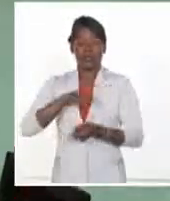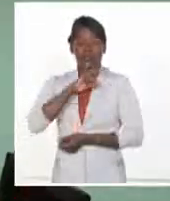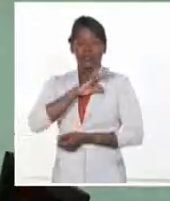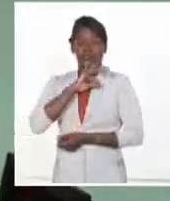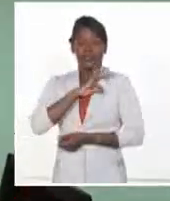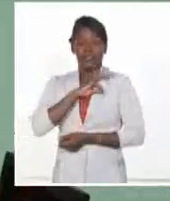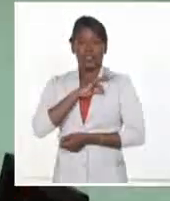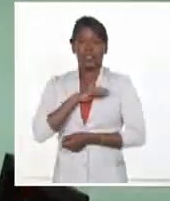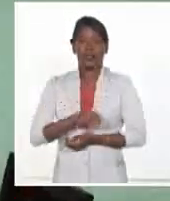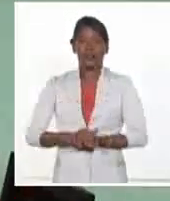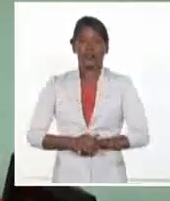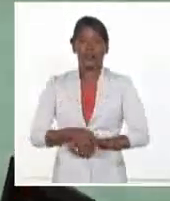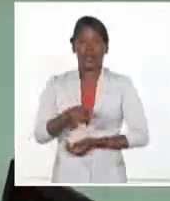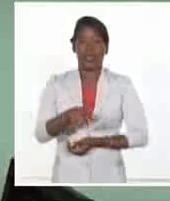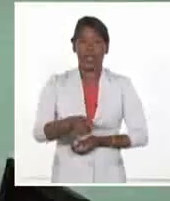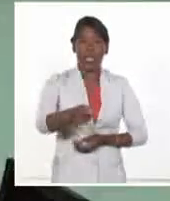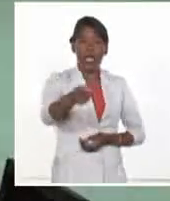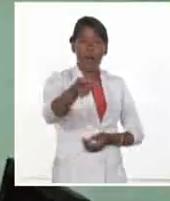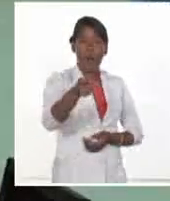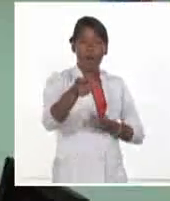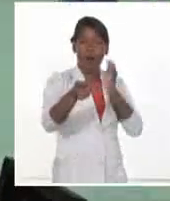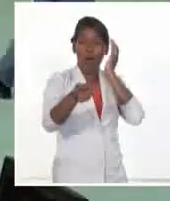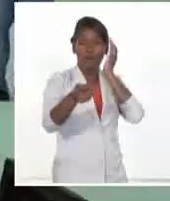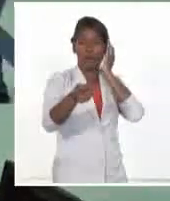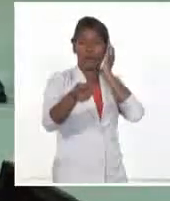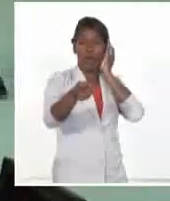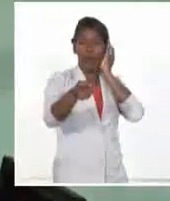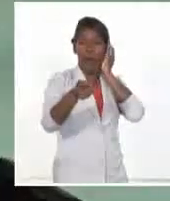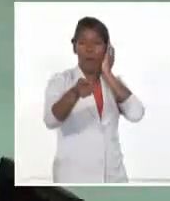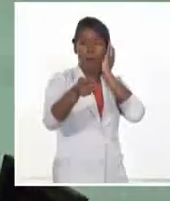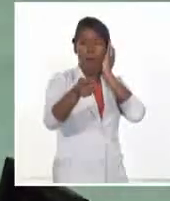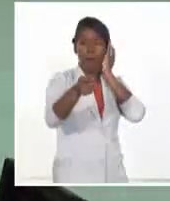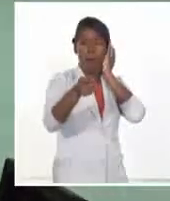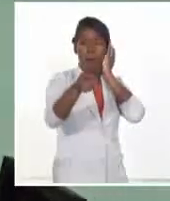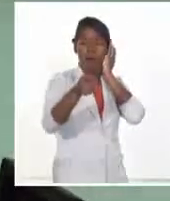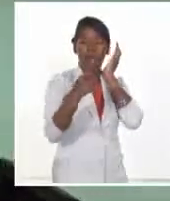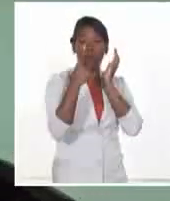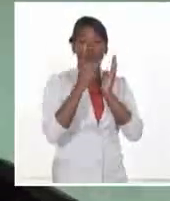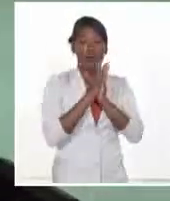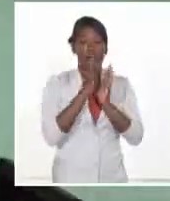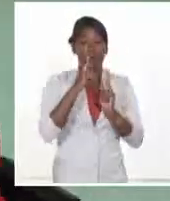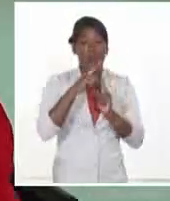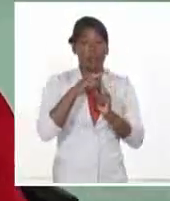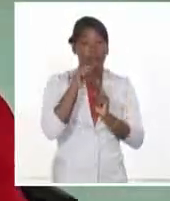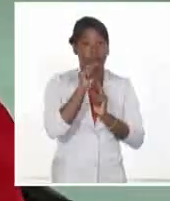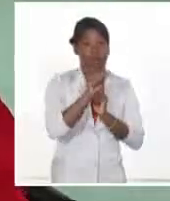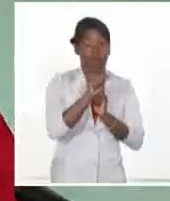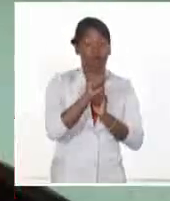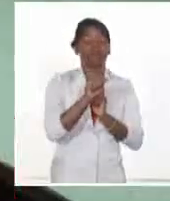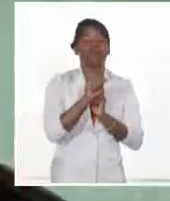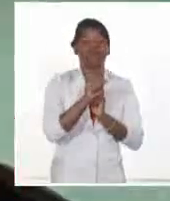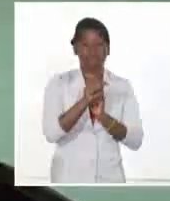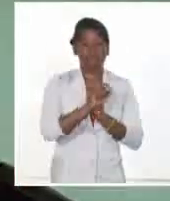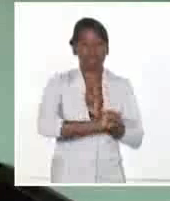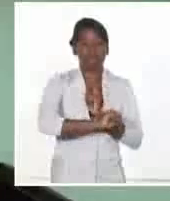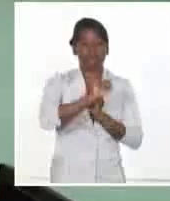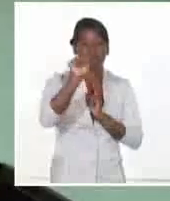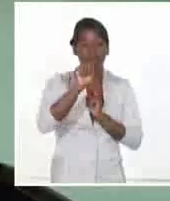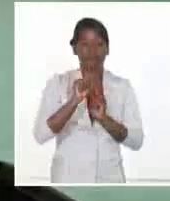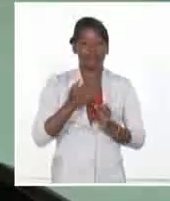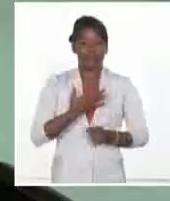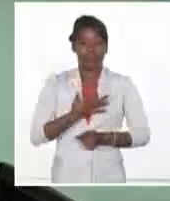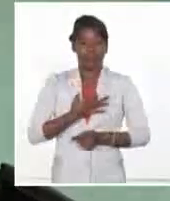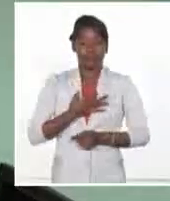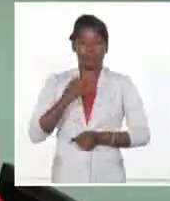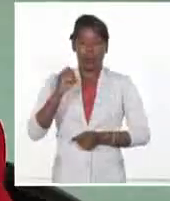tiro a 10 metros, donde la matancera, la cubana Jenny Gladys Suárez, acaba de ganar medalla de oro